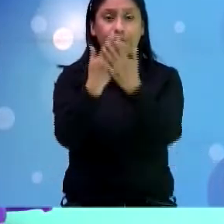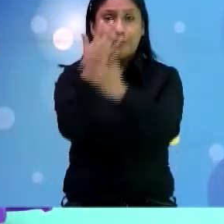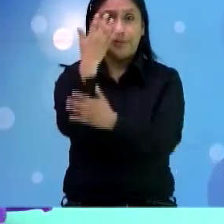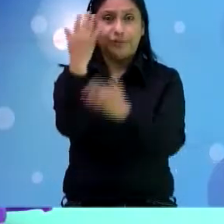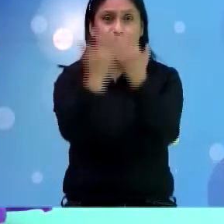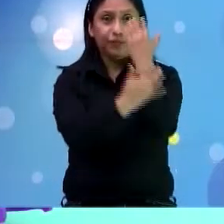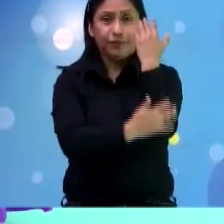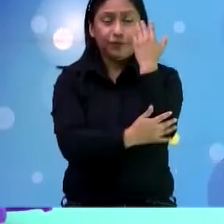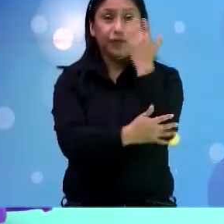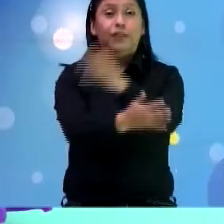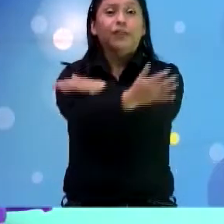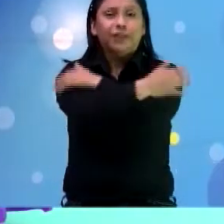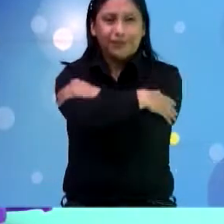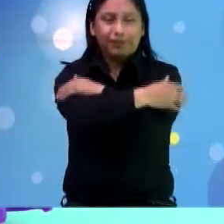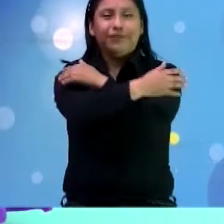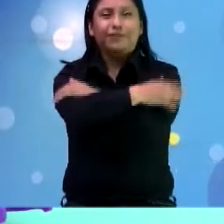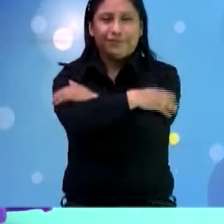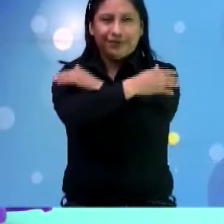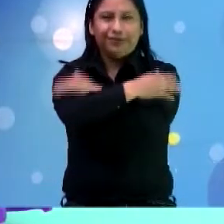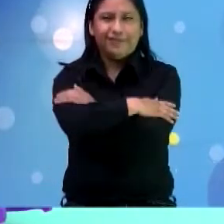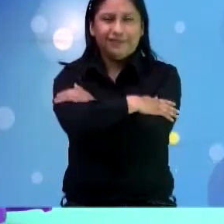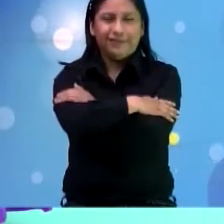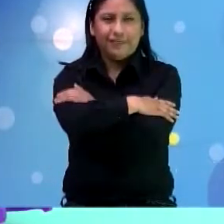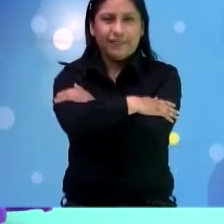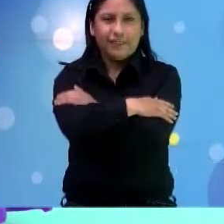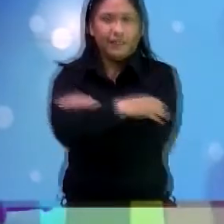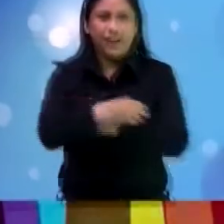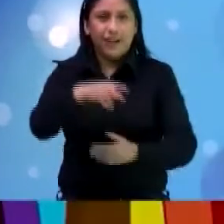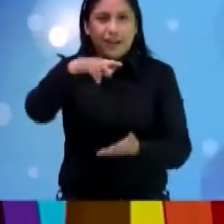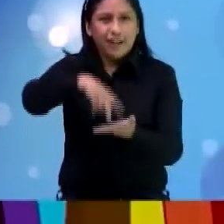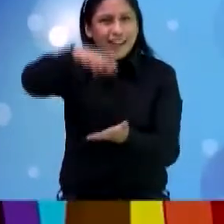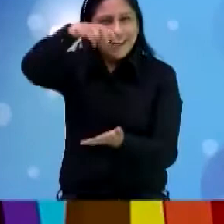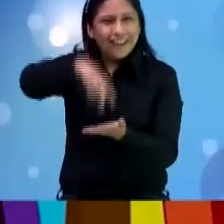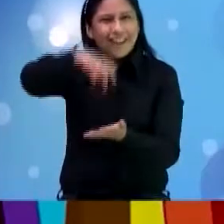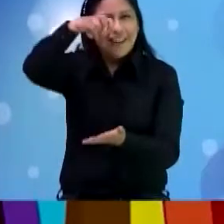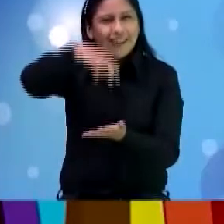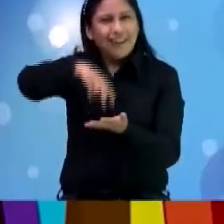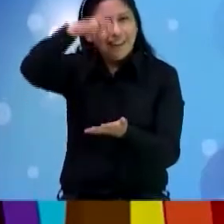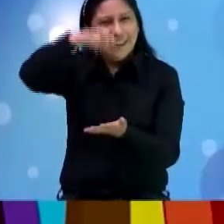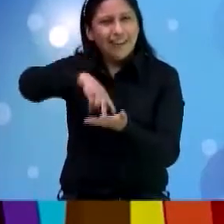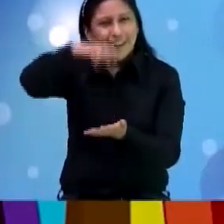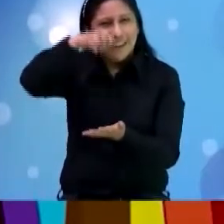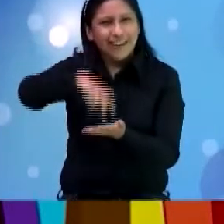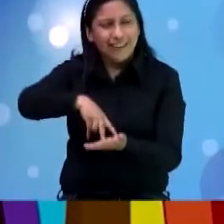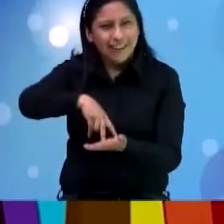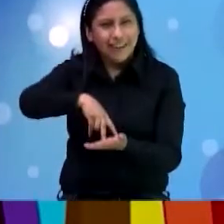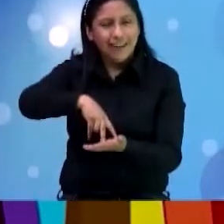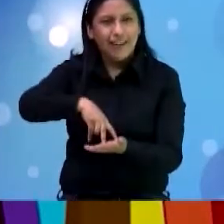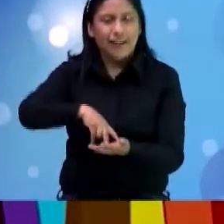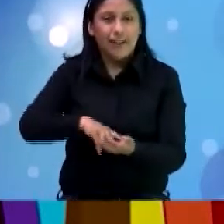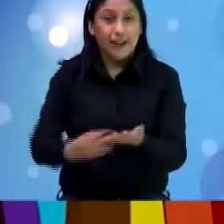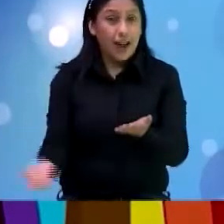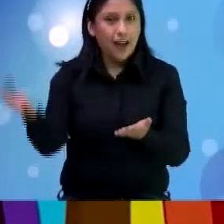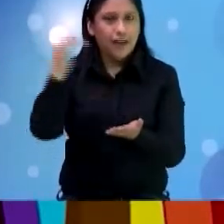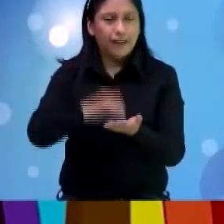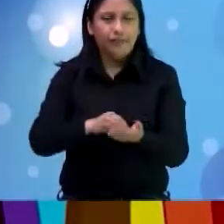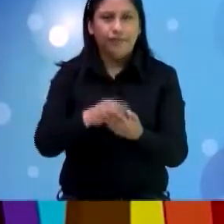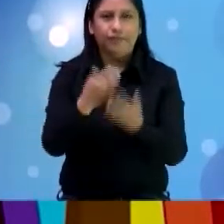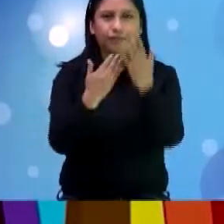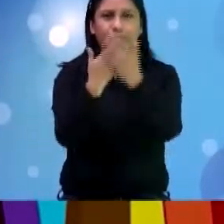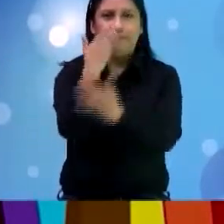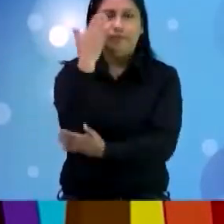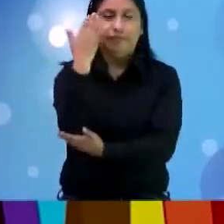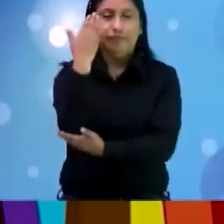dos manos nos saludamos y hacemos ruido con los pies. Otra vez, con